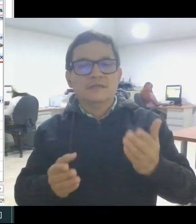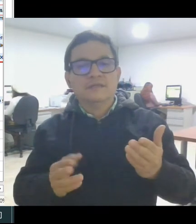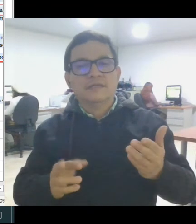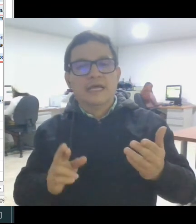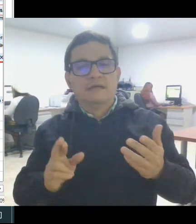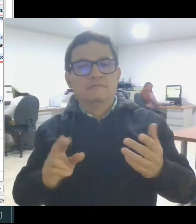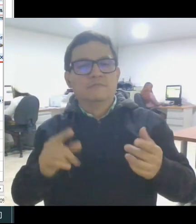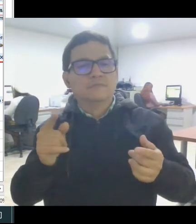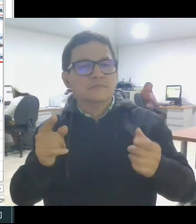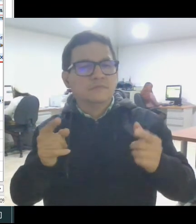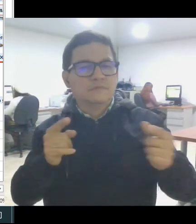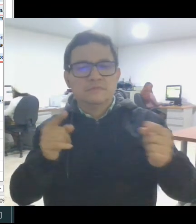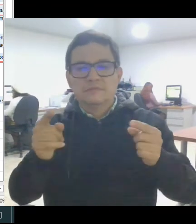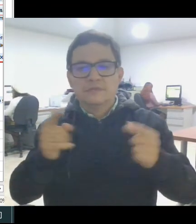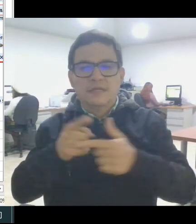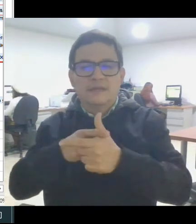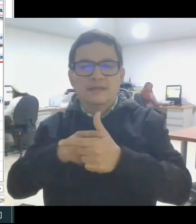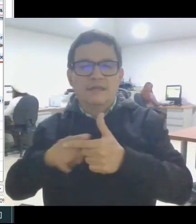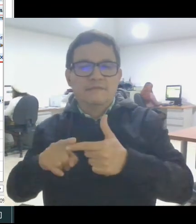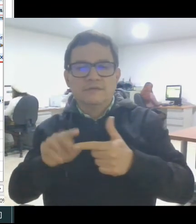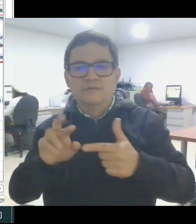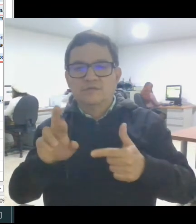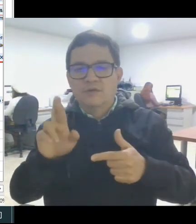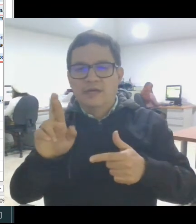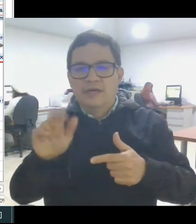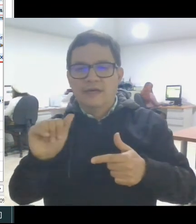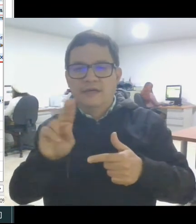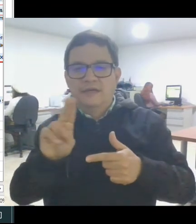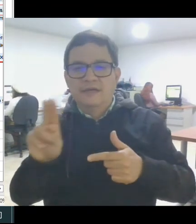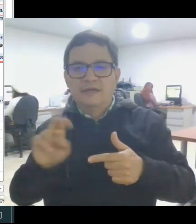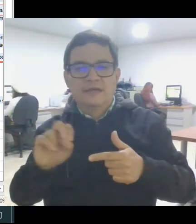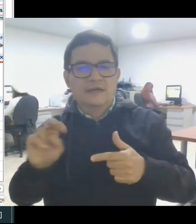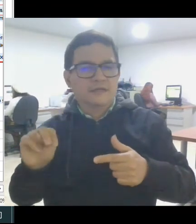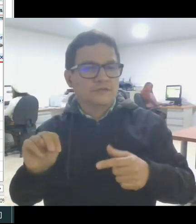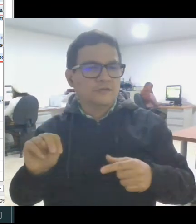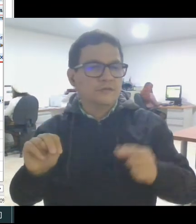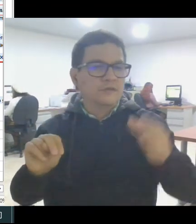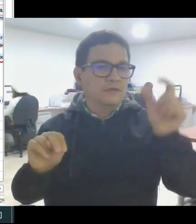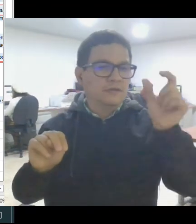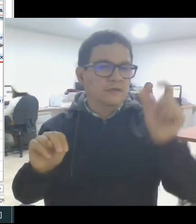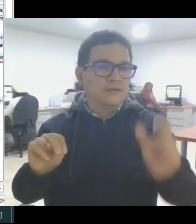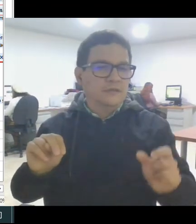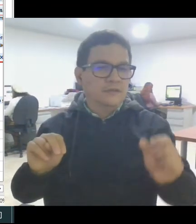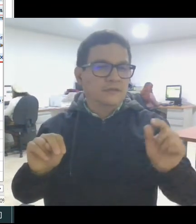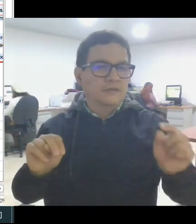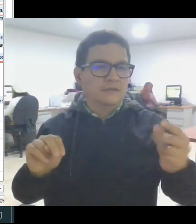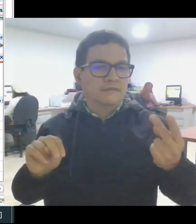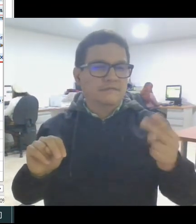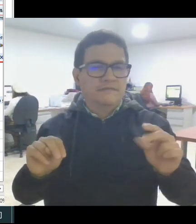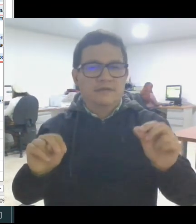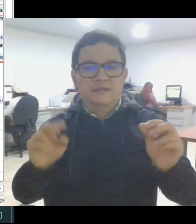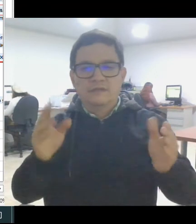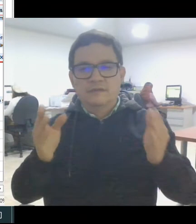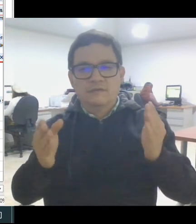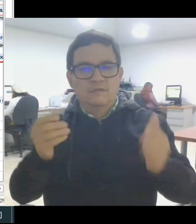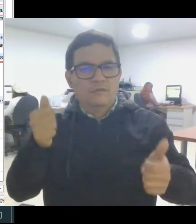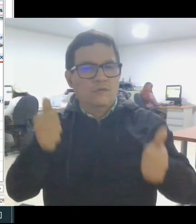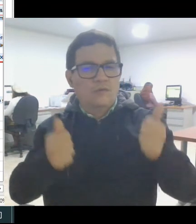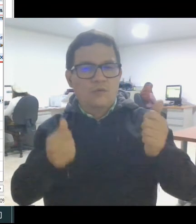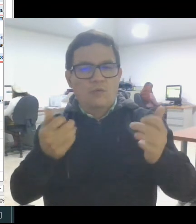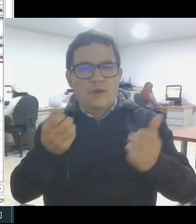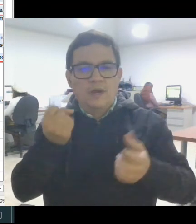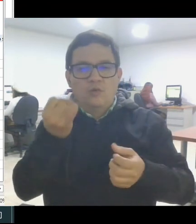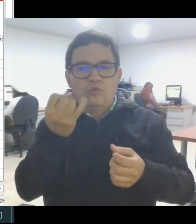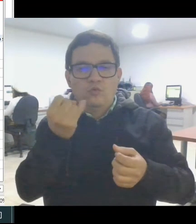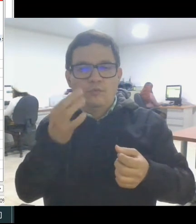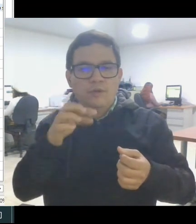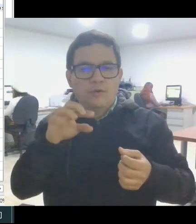ubico después el menor valor para hallar la fila pivote, el número pivote.